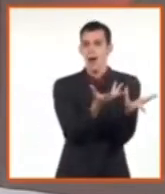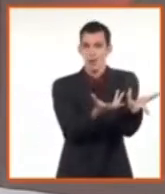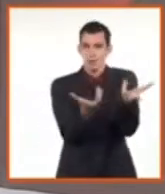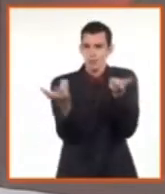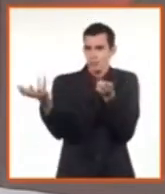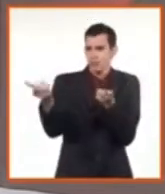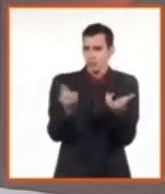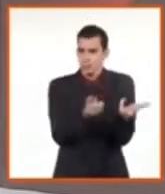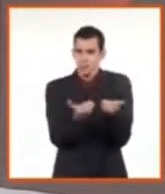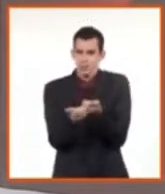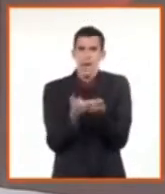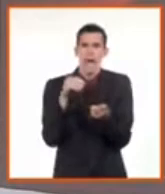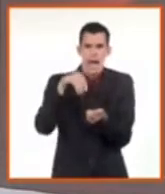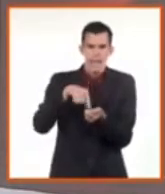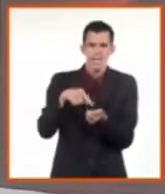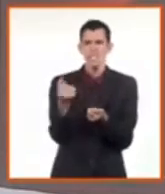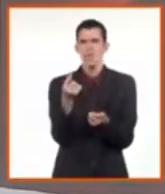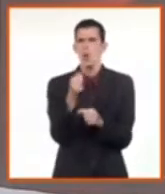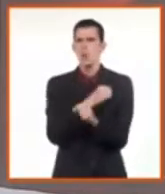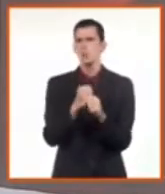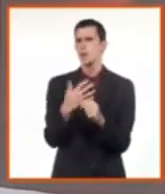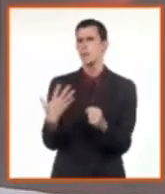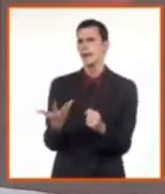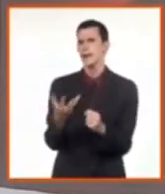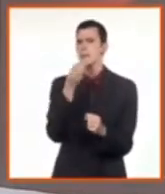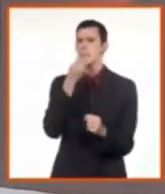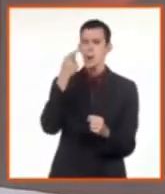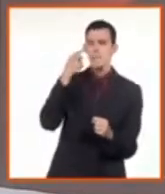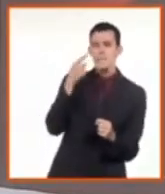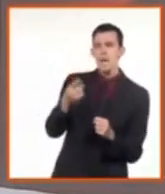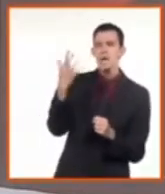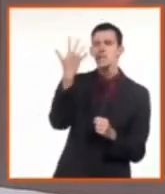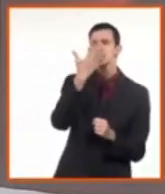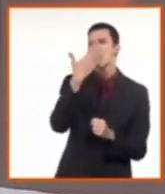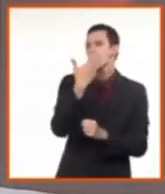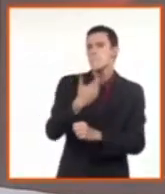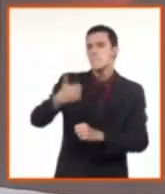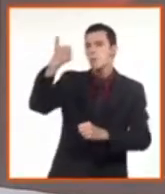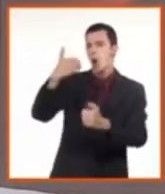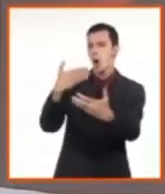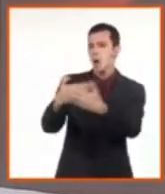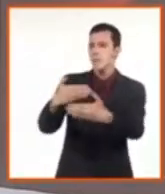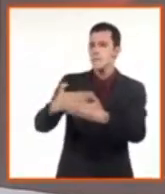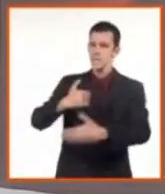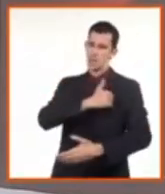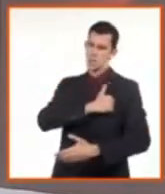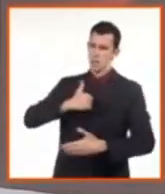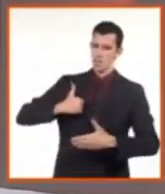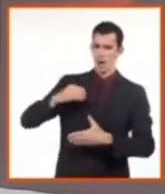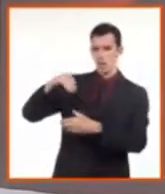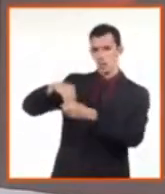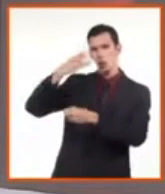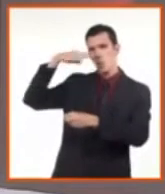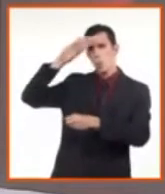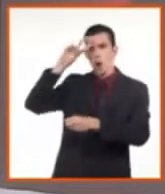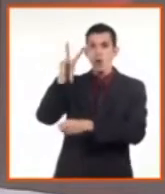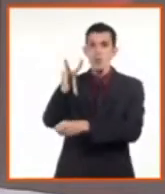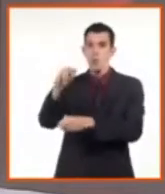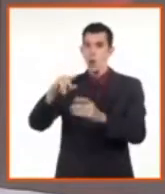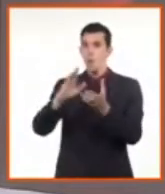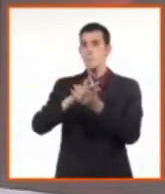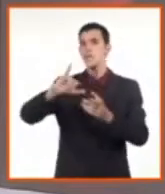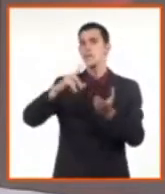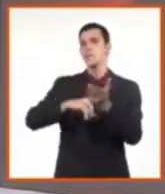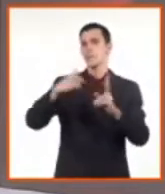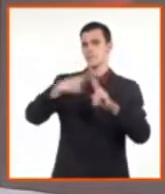suministradores qué quiere decir esto estamos hablando de que hoy tenemos capacidades instaladas en el país que por carencia